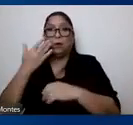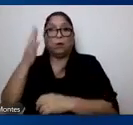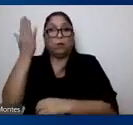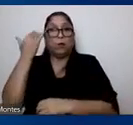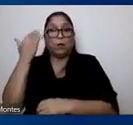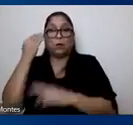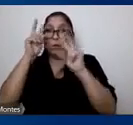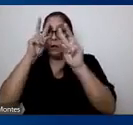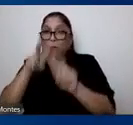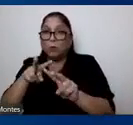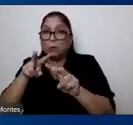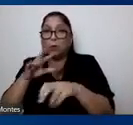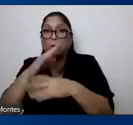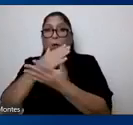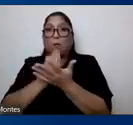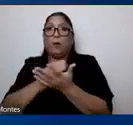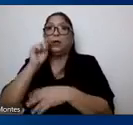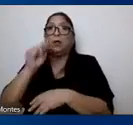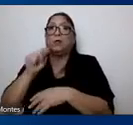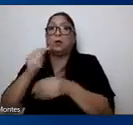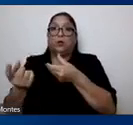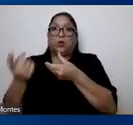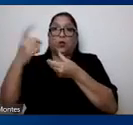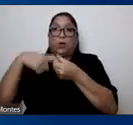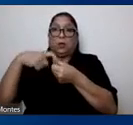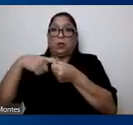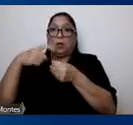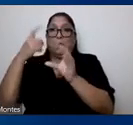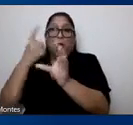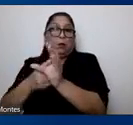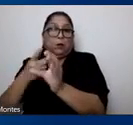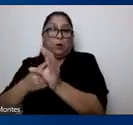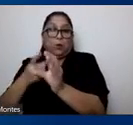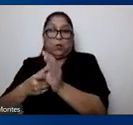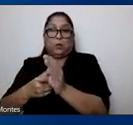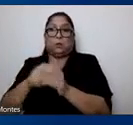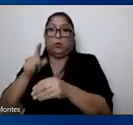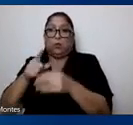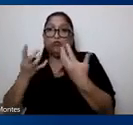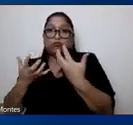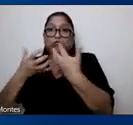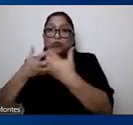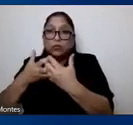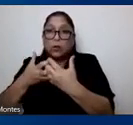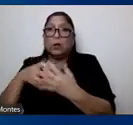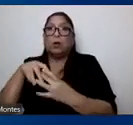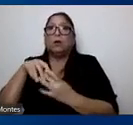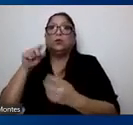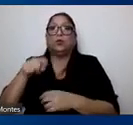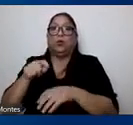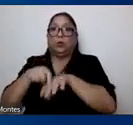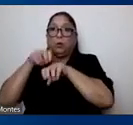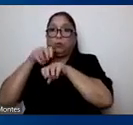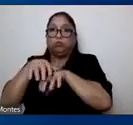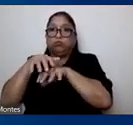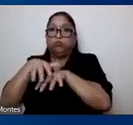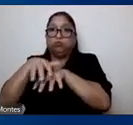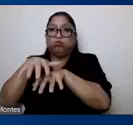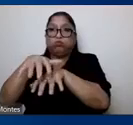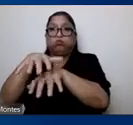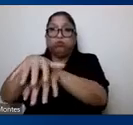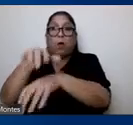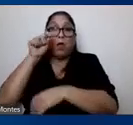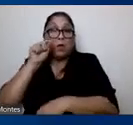visto, también parte del fenómeno que integra la subversión, un fenómeno adyacente a ella, son los desplazamientos. Y